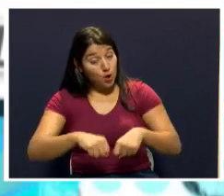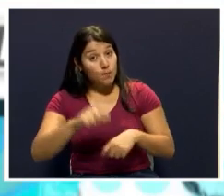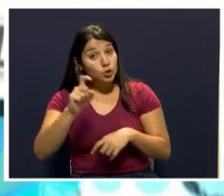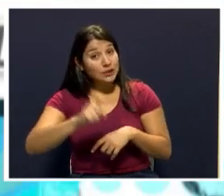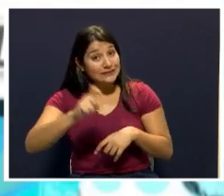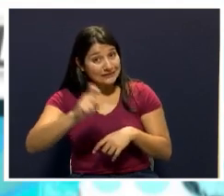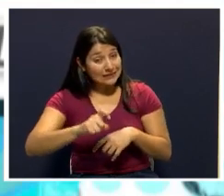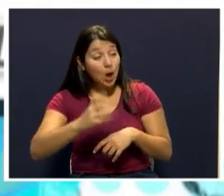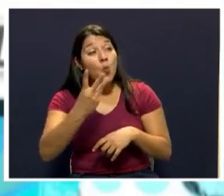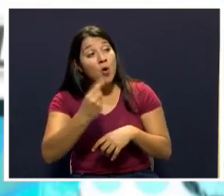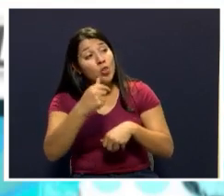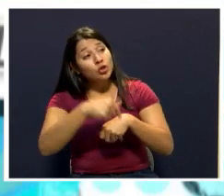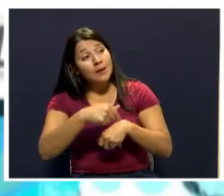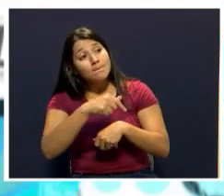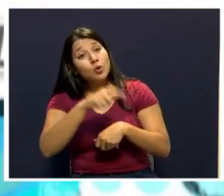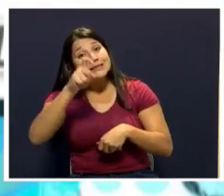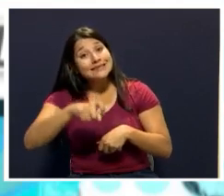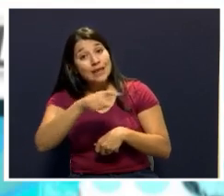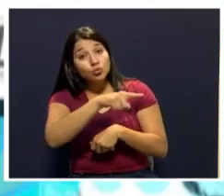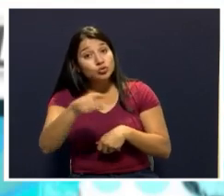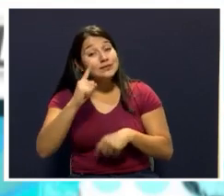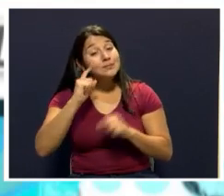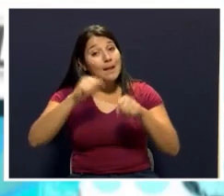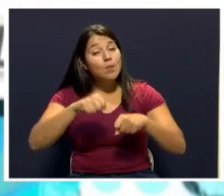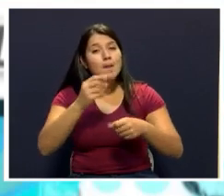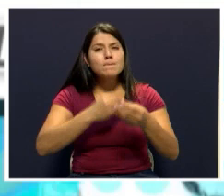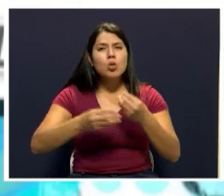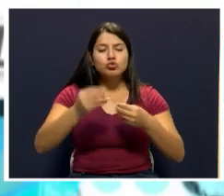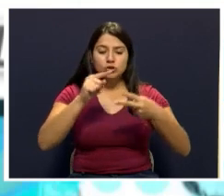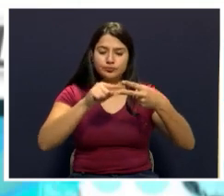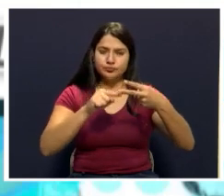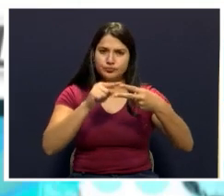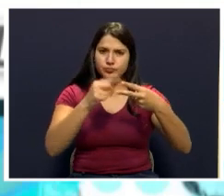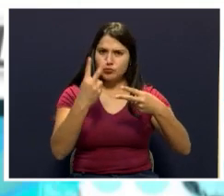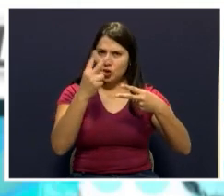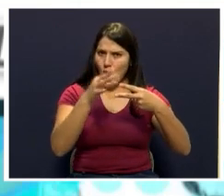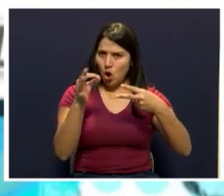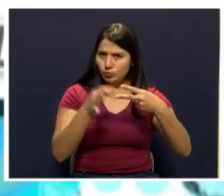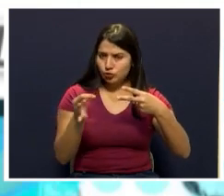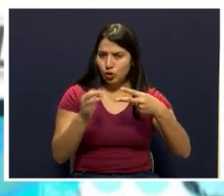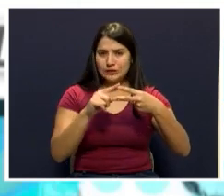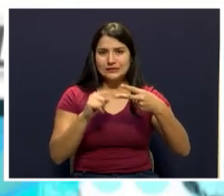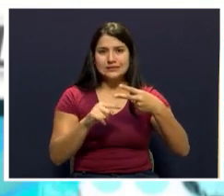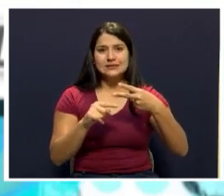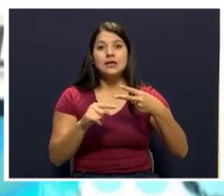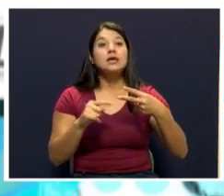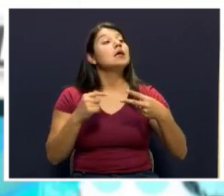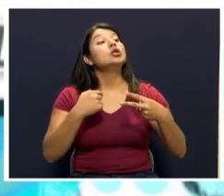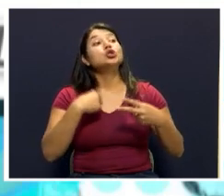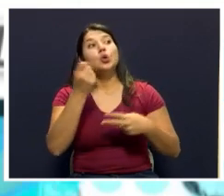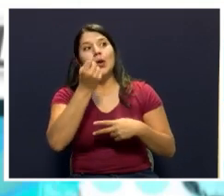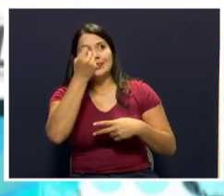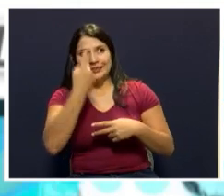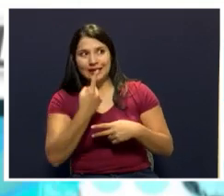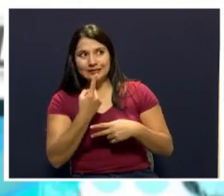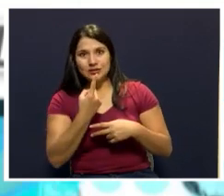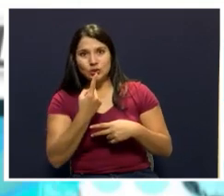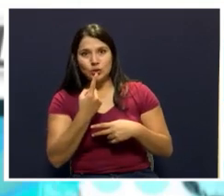requerir el instituto para producir estas dos alternativas? Que entiendo no son encontradas, sino